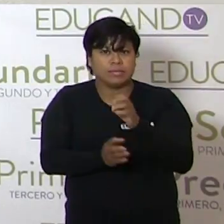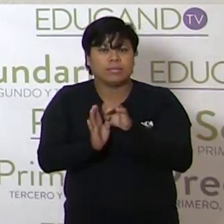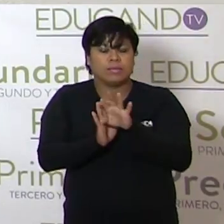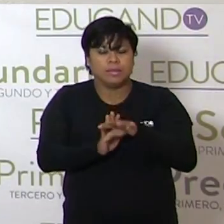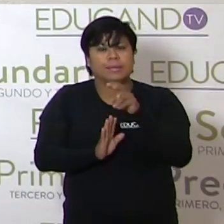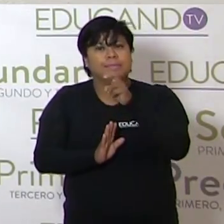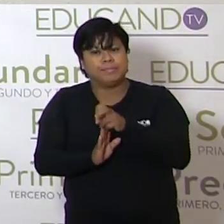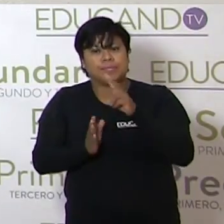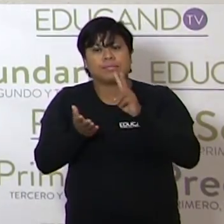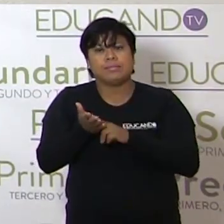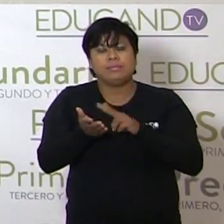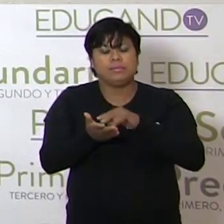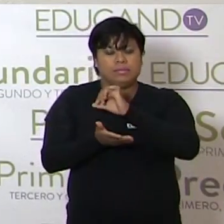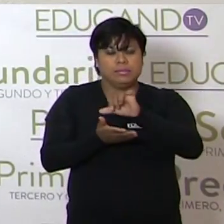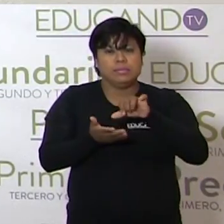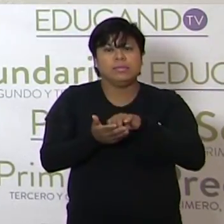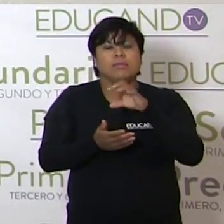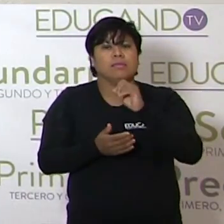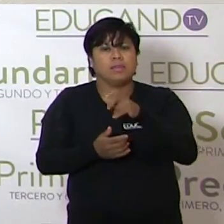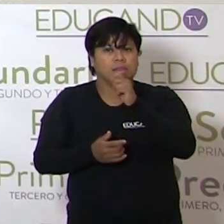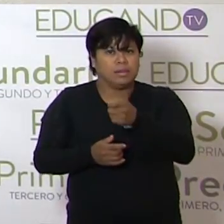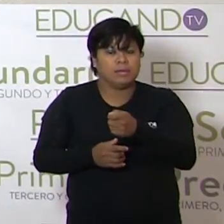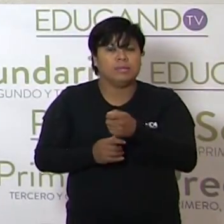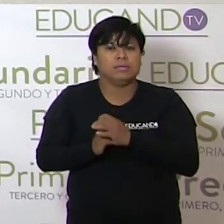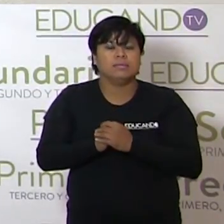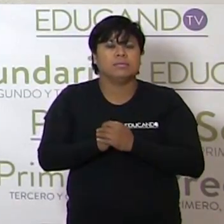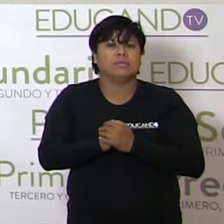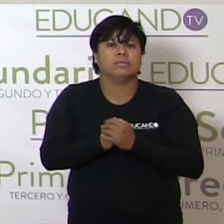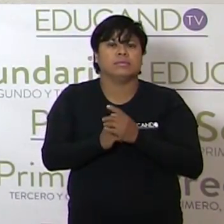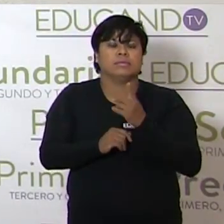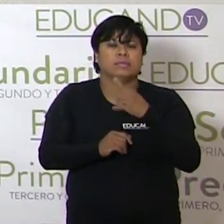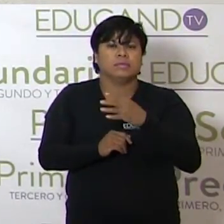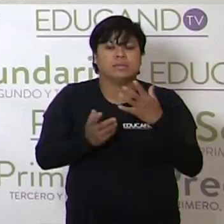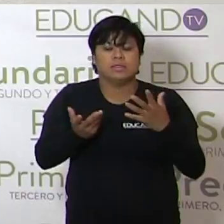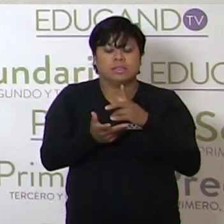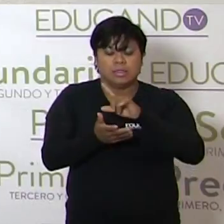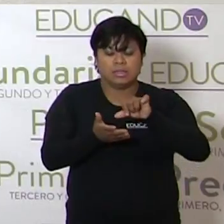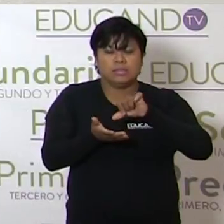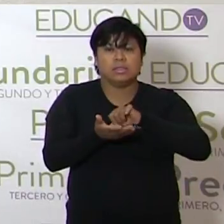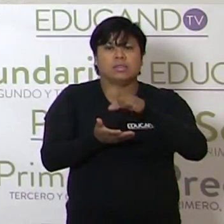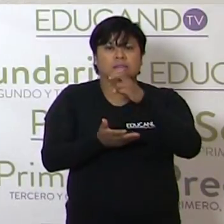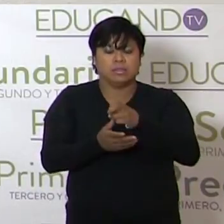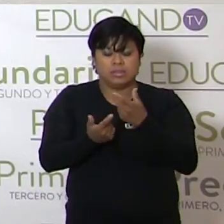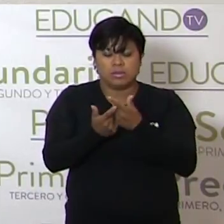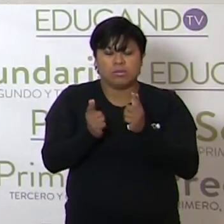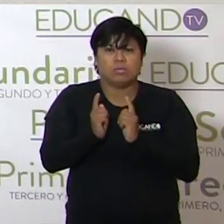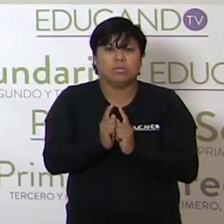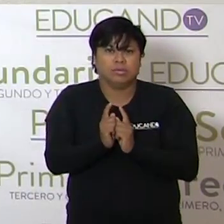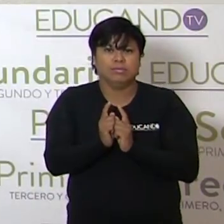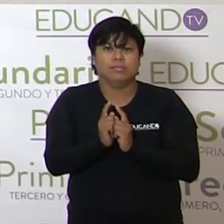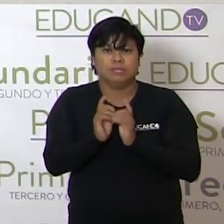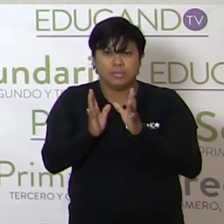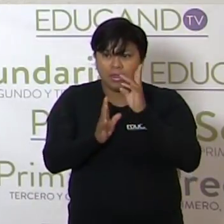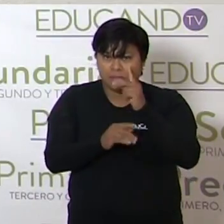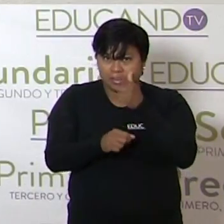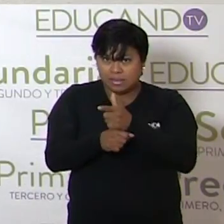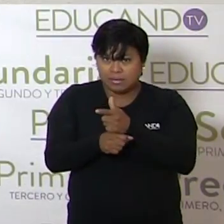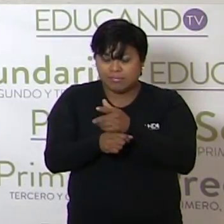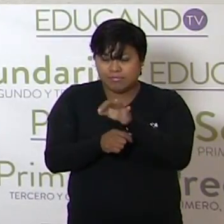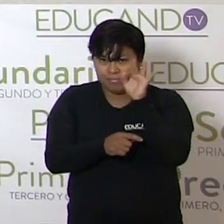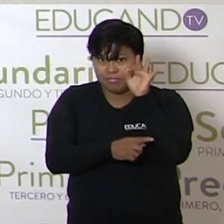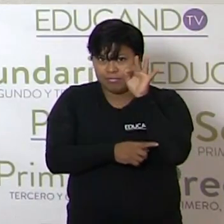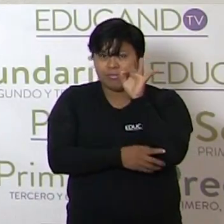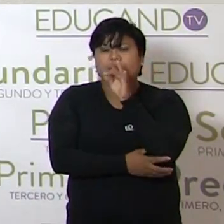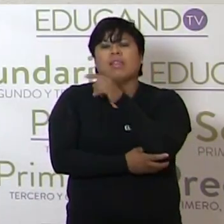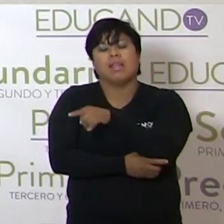central o es el elemento que está al centro de este conjunto. Ya lo localizamos. Aquí tenemos